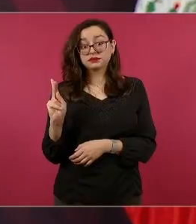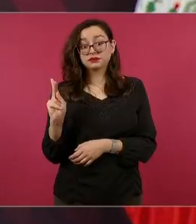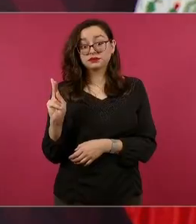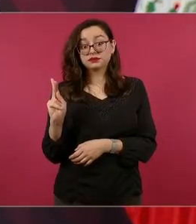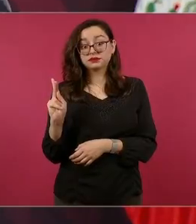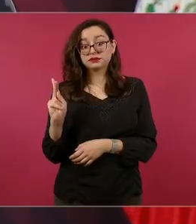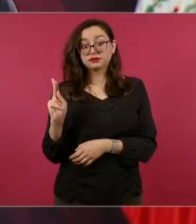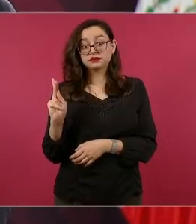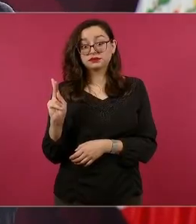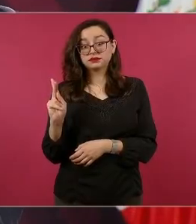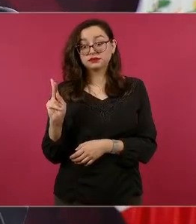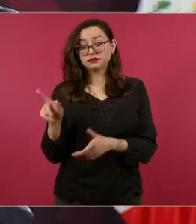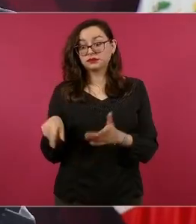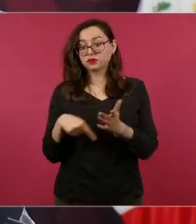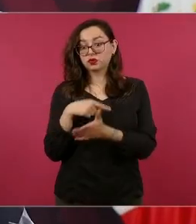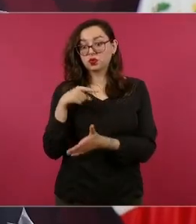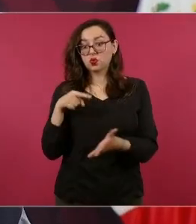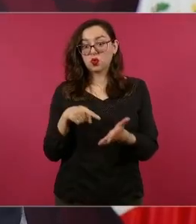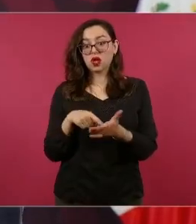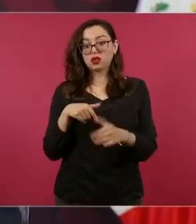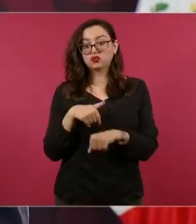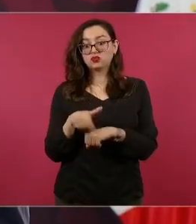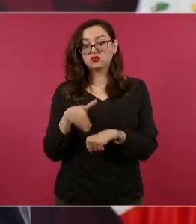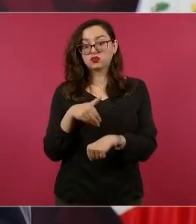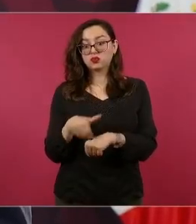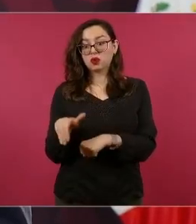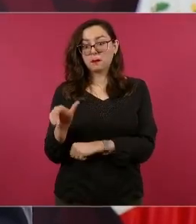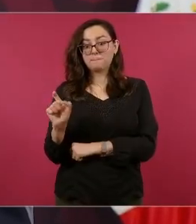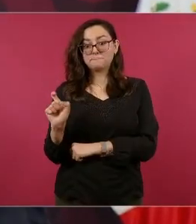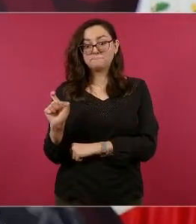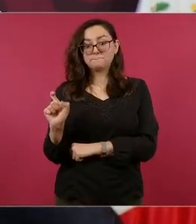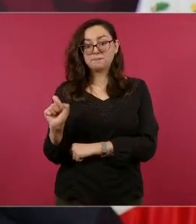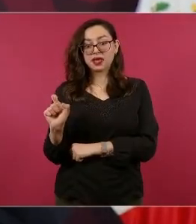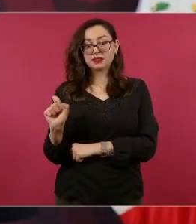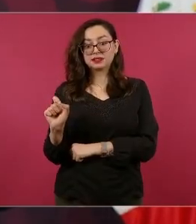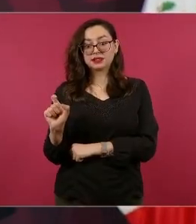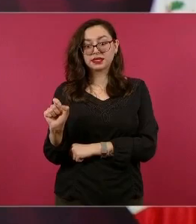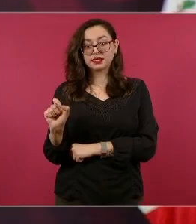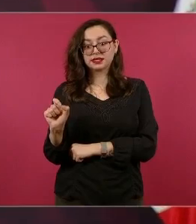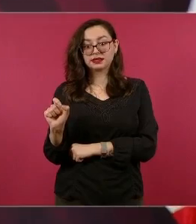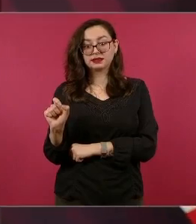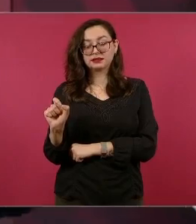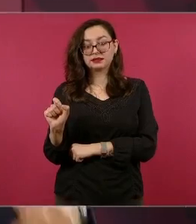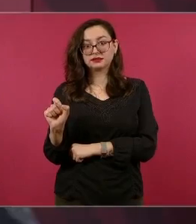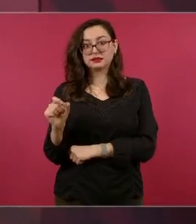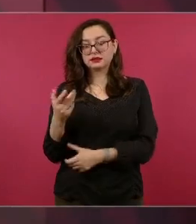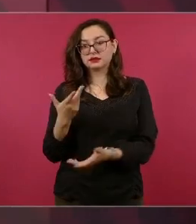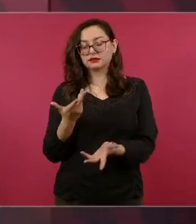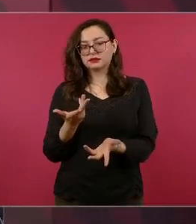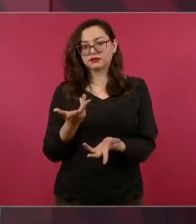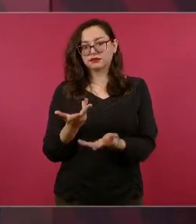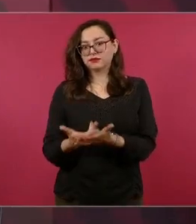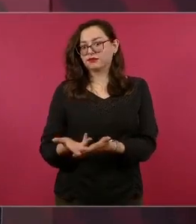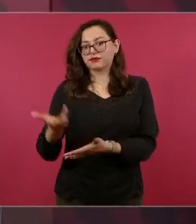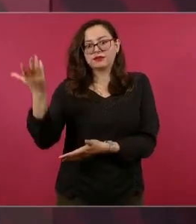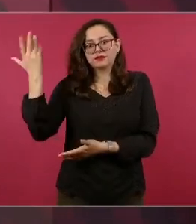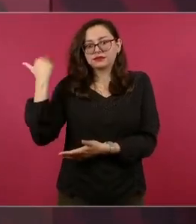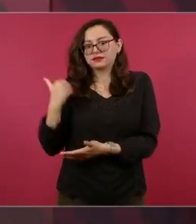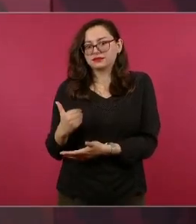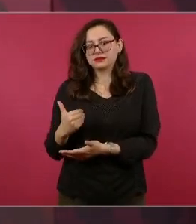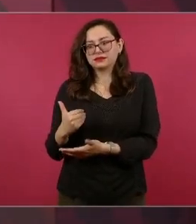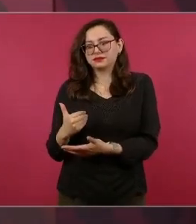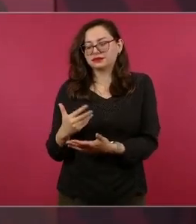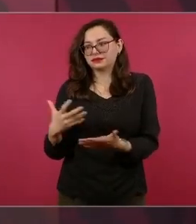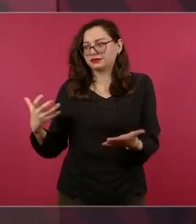Y antes era de los primeros lugares. O sea, si lo comparamos con el Estado de México, a ver